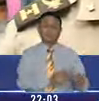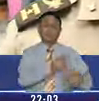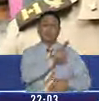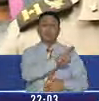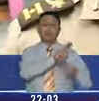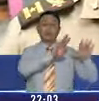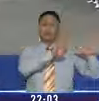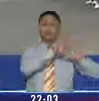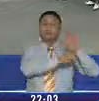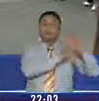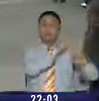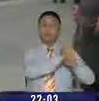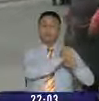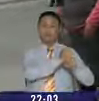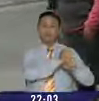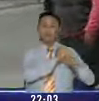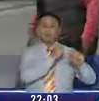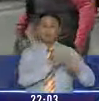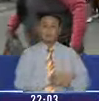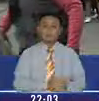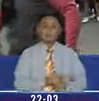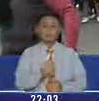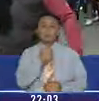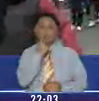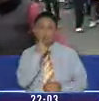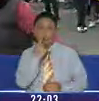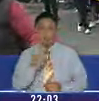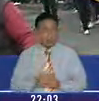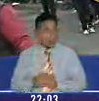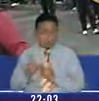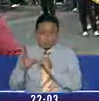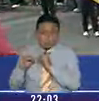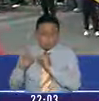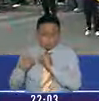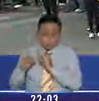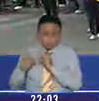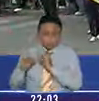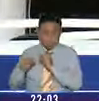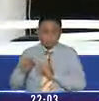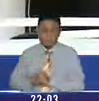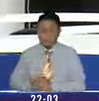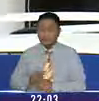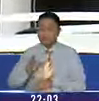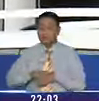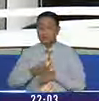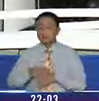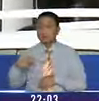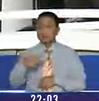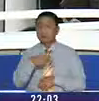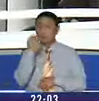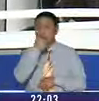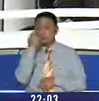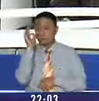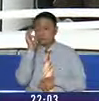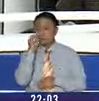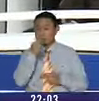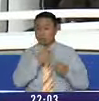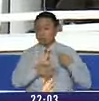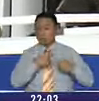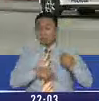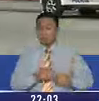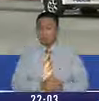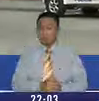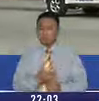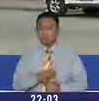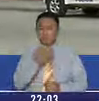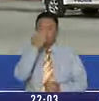6 antecedentes. Los curiosos comentaban a voz baja que el hecho respondería a una disputa por la venta de droga. Al parecer